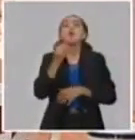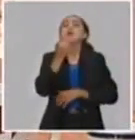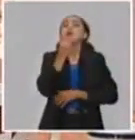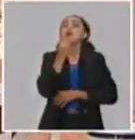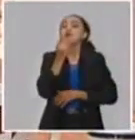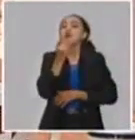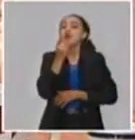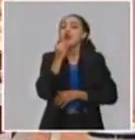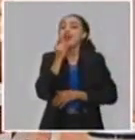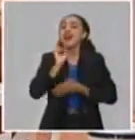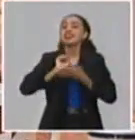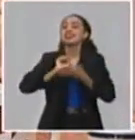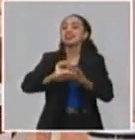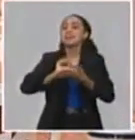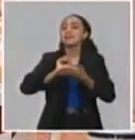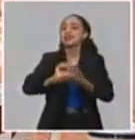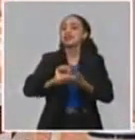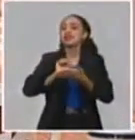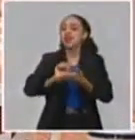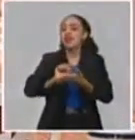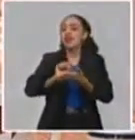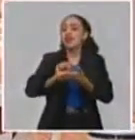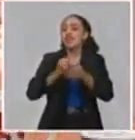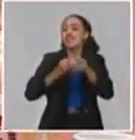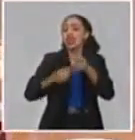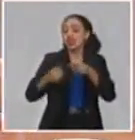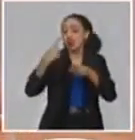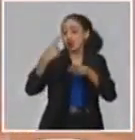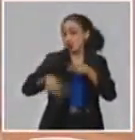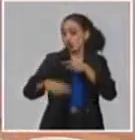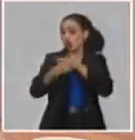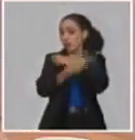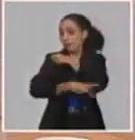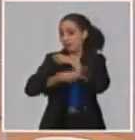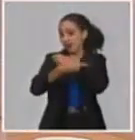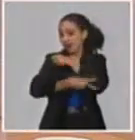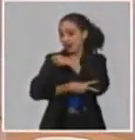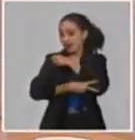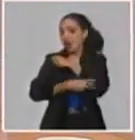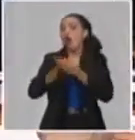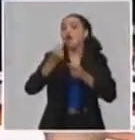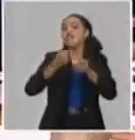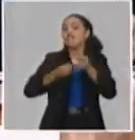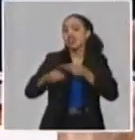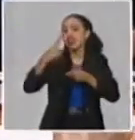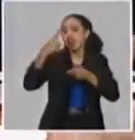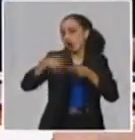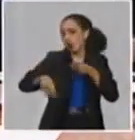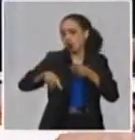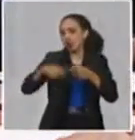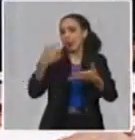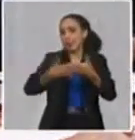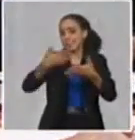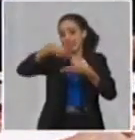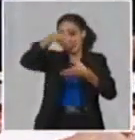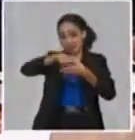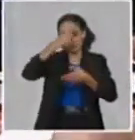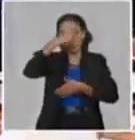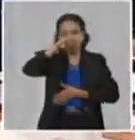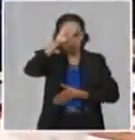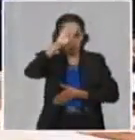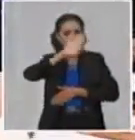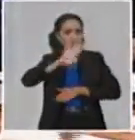brindar servicios de exportación e importación a las formas no estatales, ya lo explicamos el otro